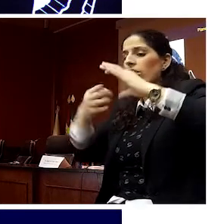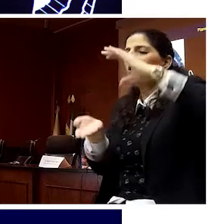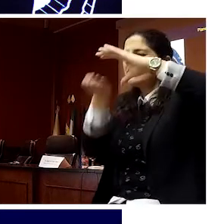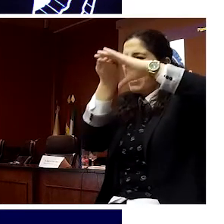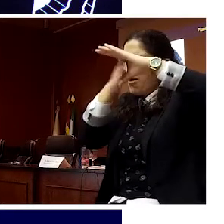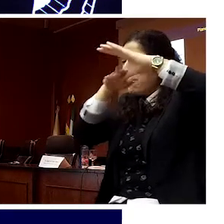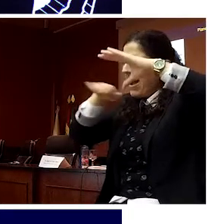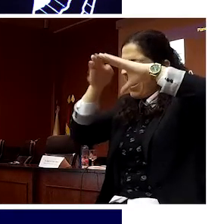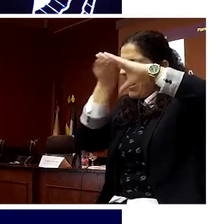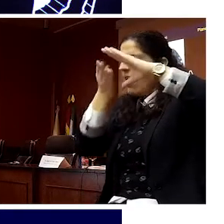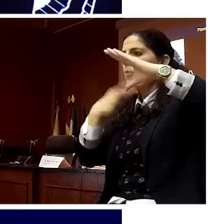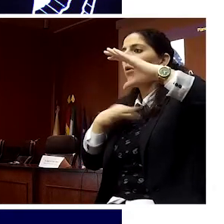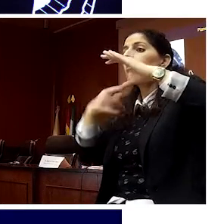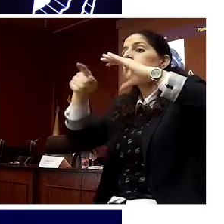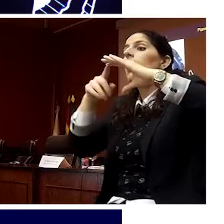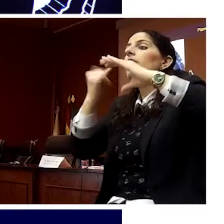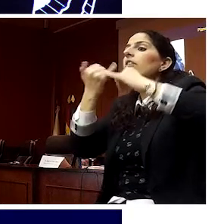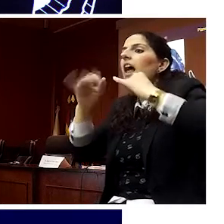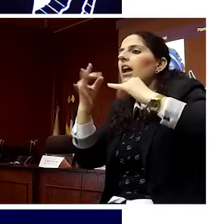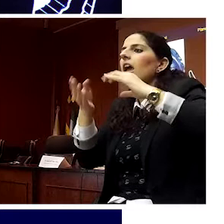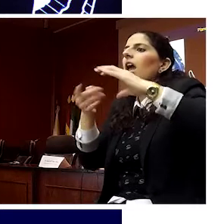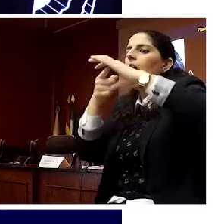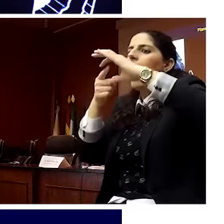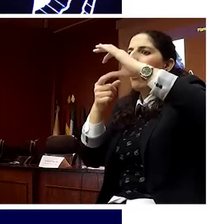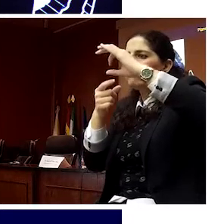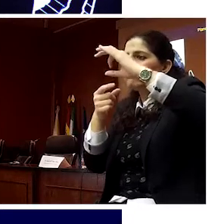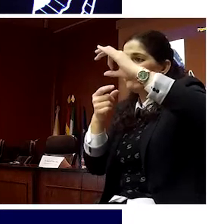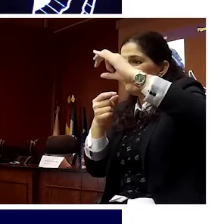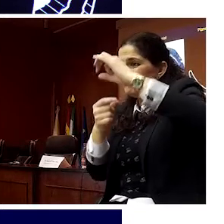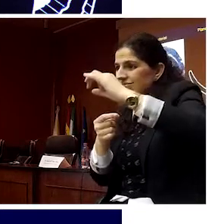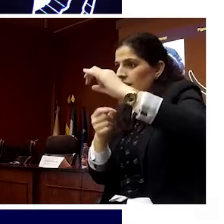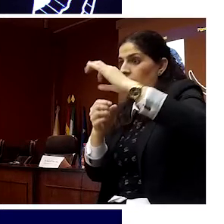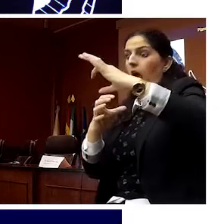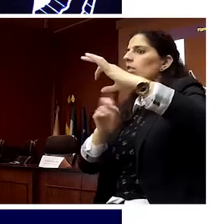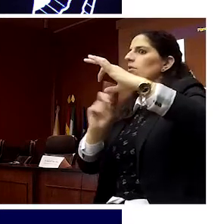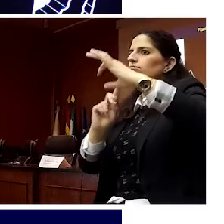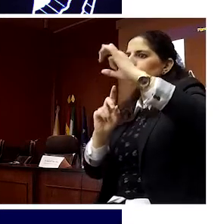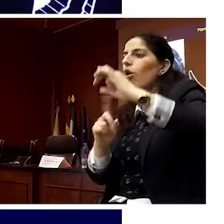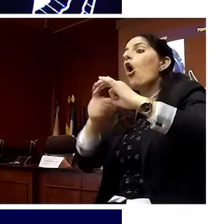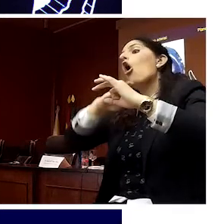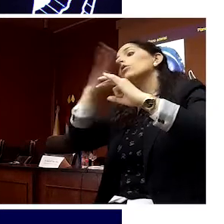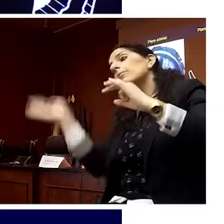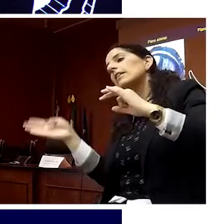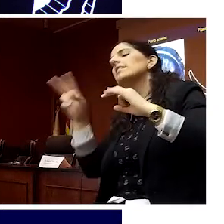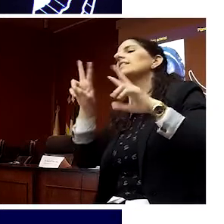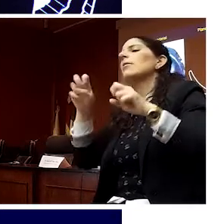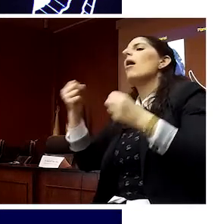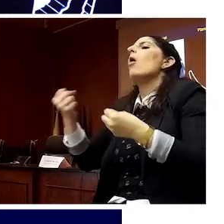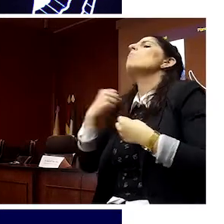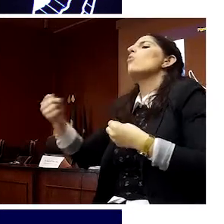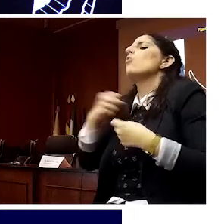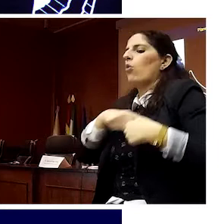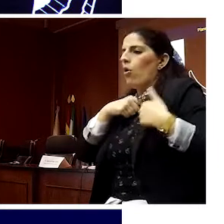van cicatrizando y poco a poco estrechando la luz de la arteria, y por otro el plano muscular, el plano peligroso